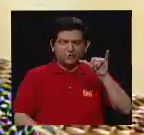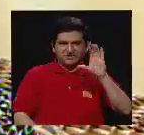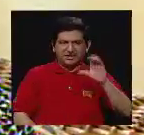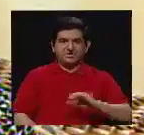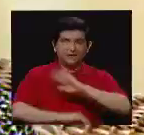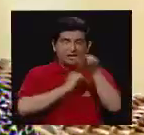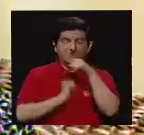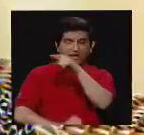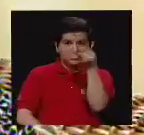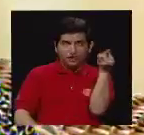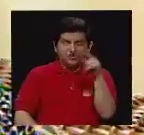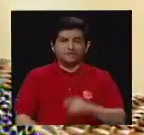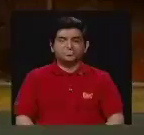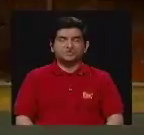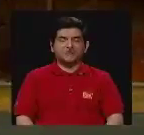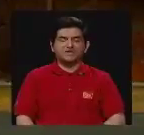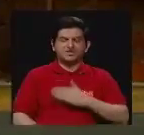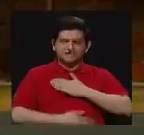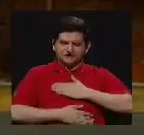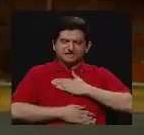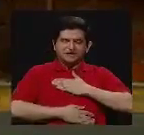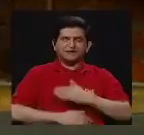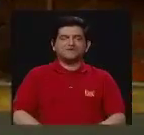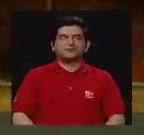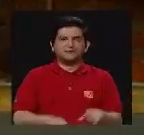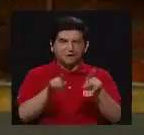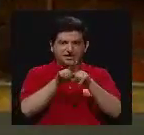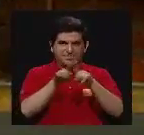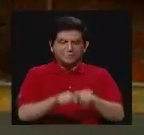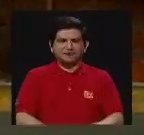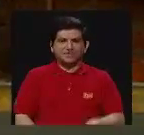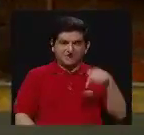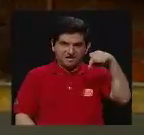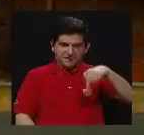con Yadira, y para todos ustedes que lo pasen muy bien,